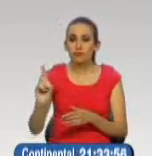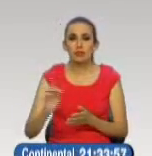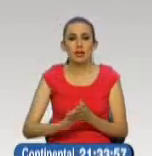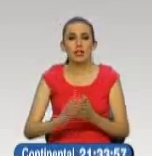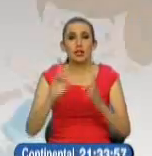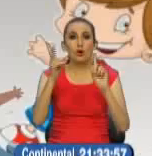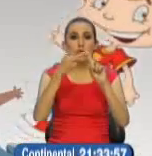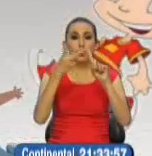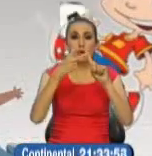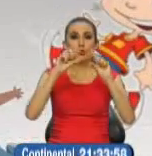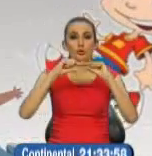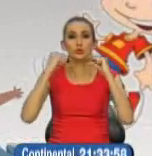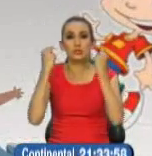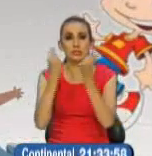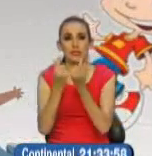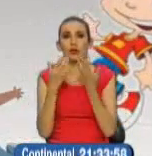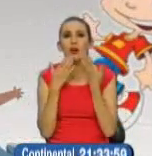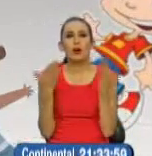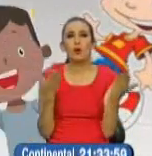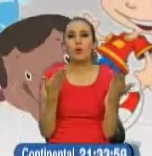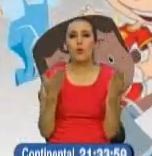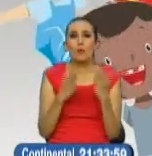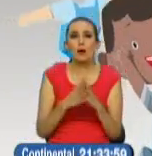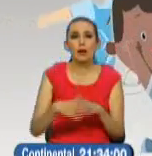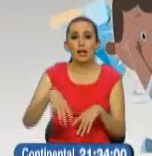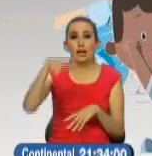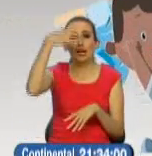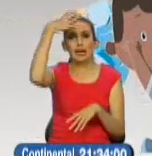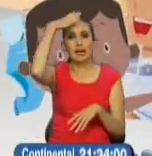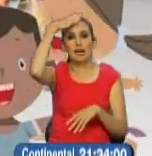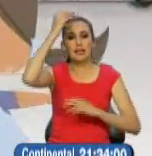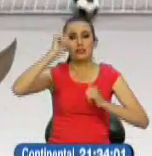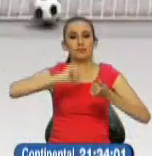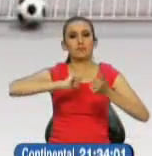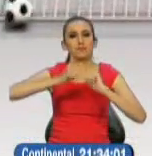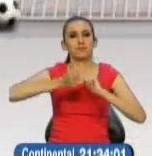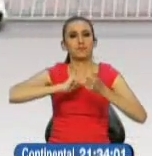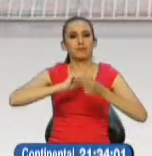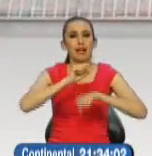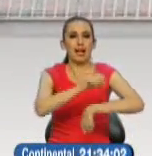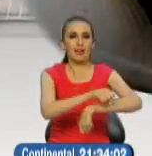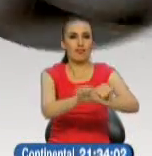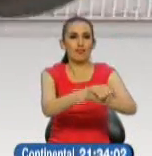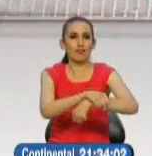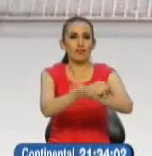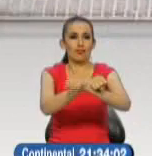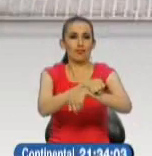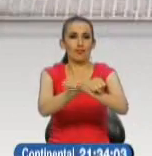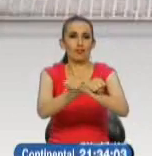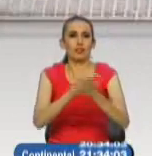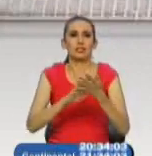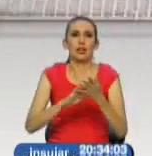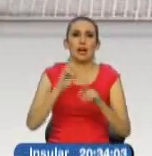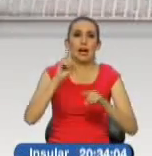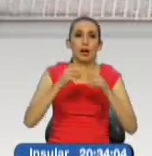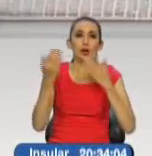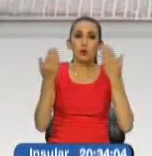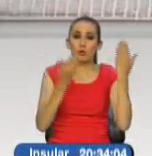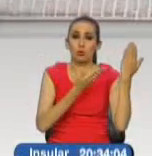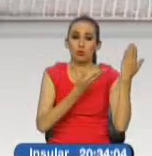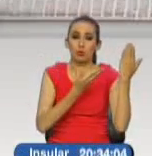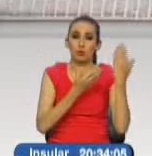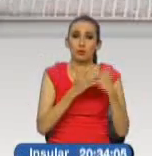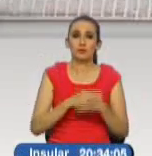segundo grupo de actividades está ligada al rey de los deportes, el fútbol. Centros equipos formativos como Lidl Kickers, Fútbol City,